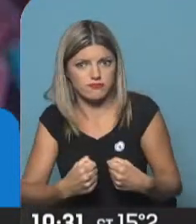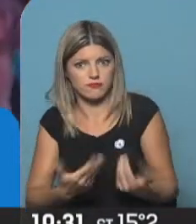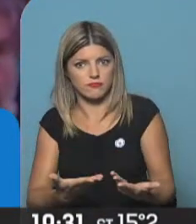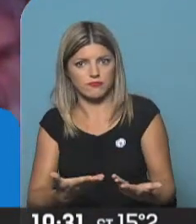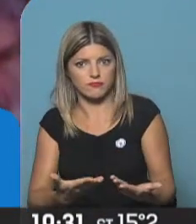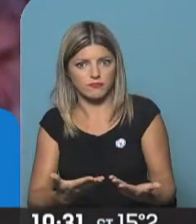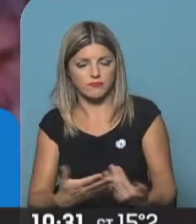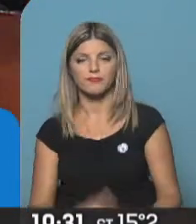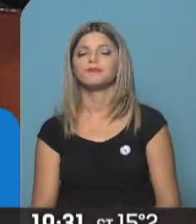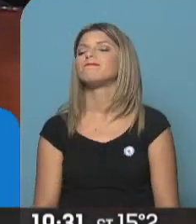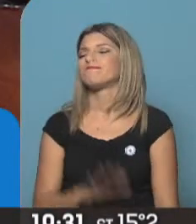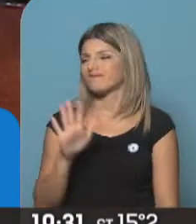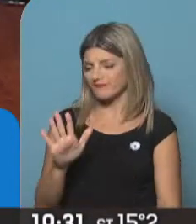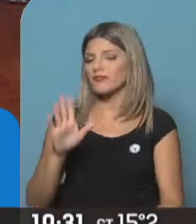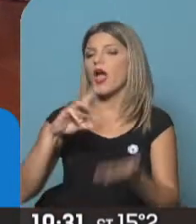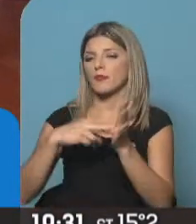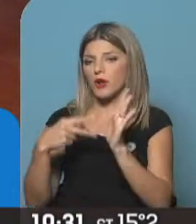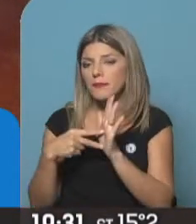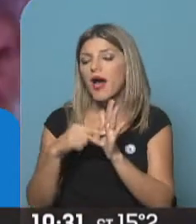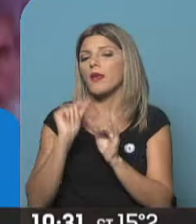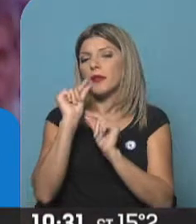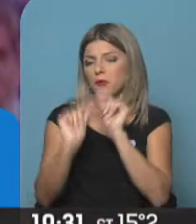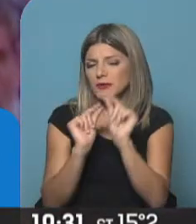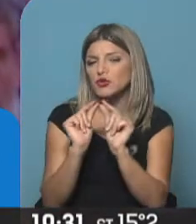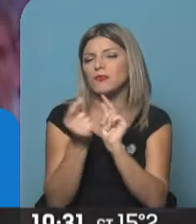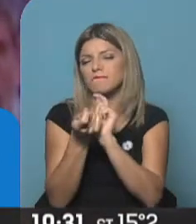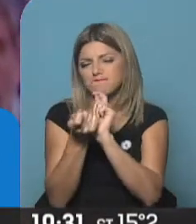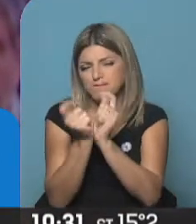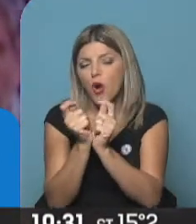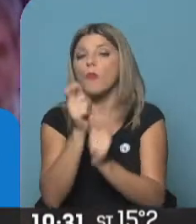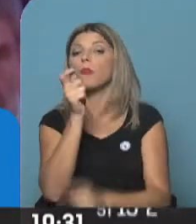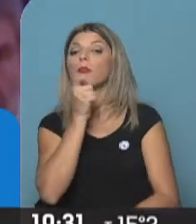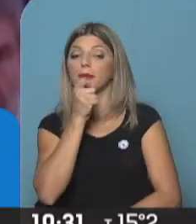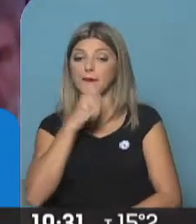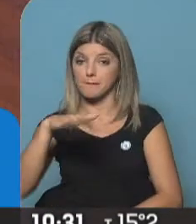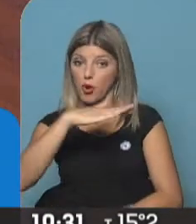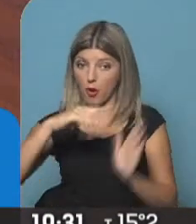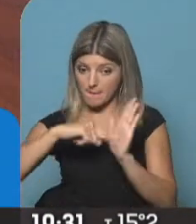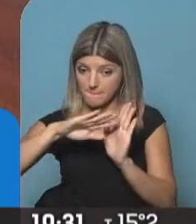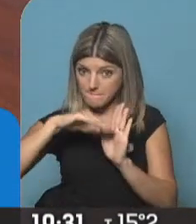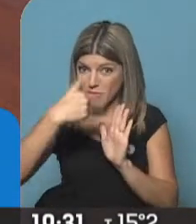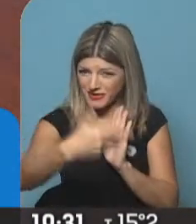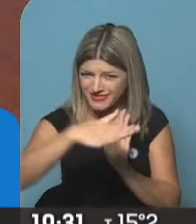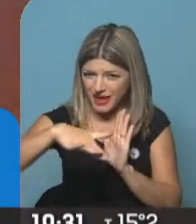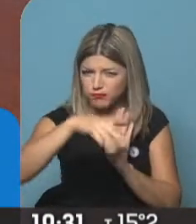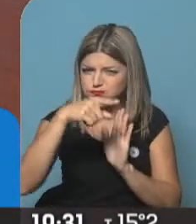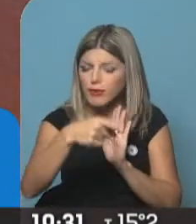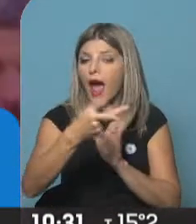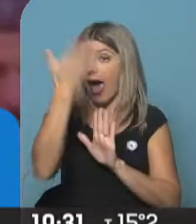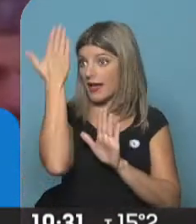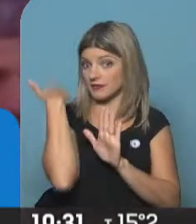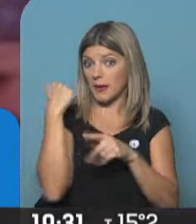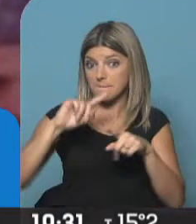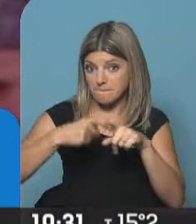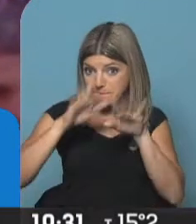ha ido cediendo la conflictividad porque si uno va inclusive a la provincia de buenos aires si bien hubo paro en el día de ayer no hay una media sostenida de paro en general ha habido